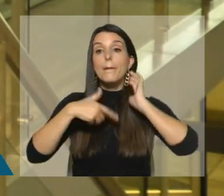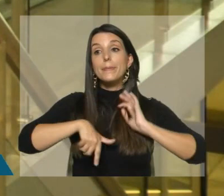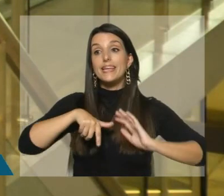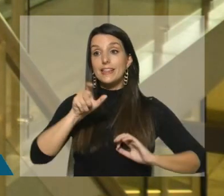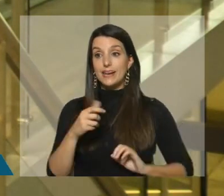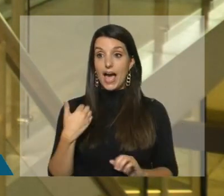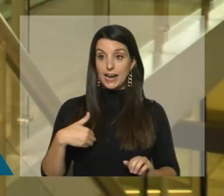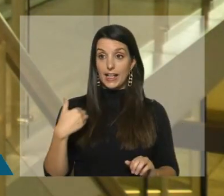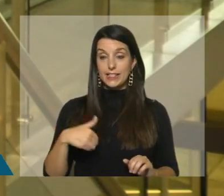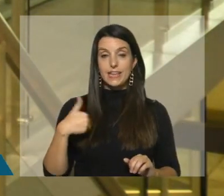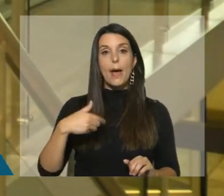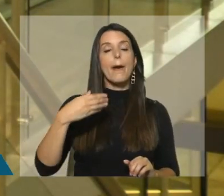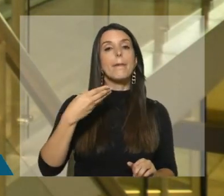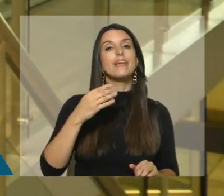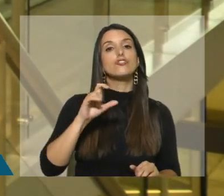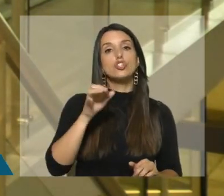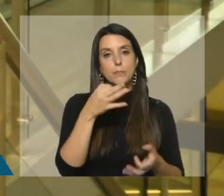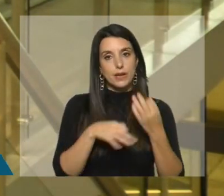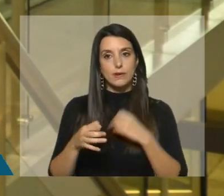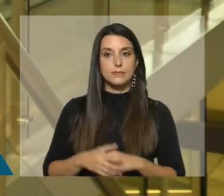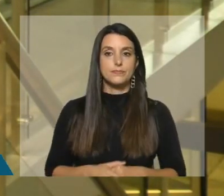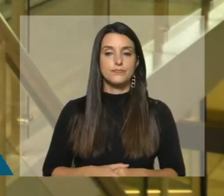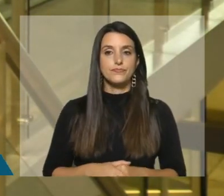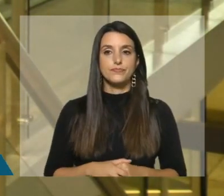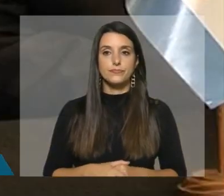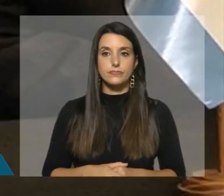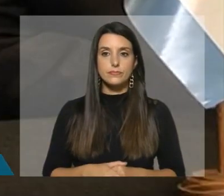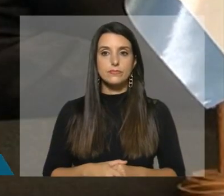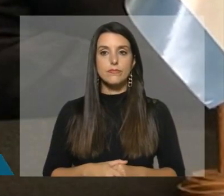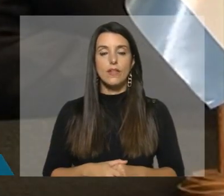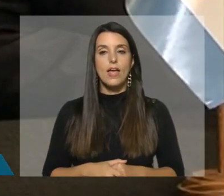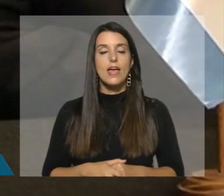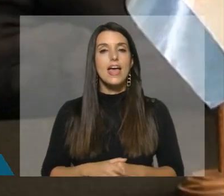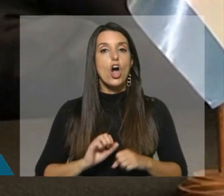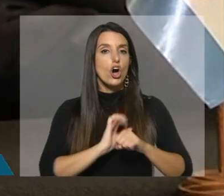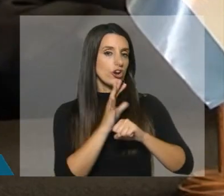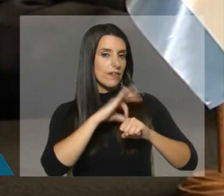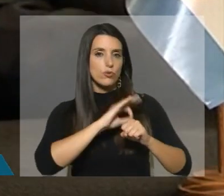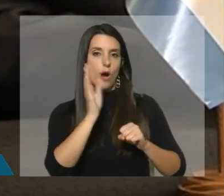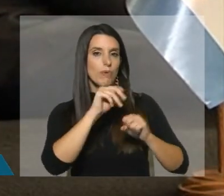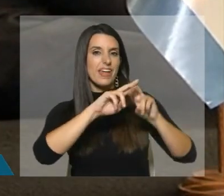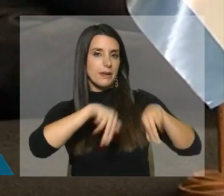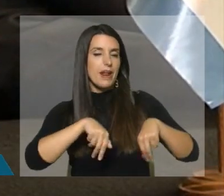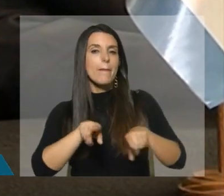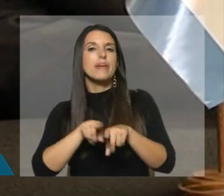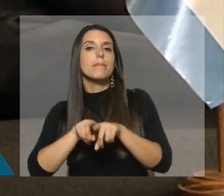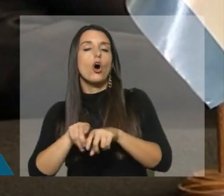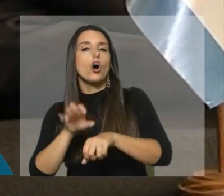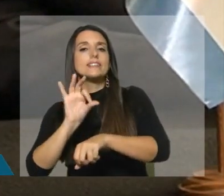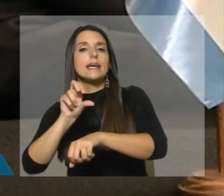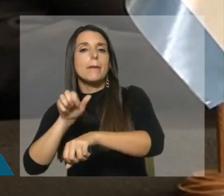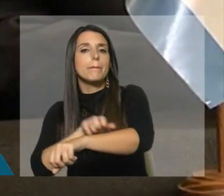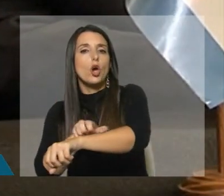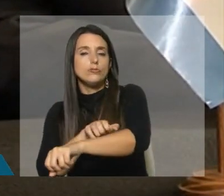Argentina, Biasotti, nos decía esto. El SARS-CoV-2 no se puede eliminar como el sarampión. Es un virus que va a